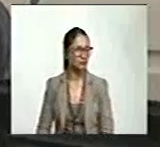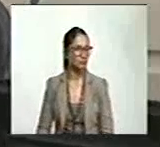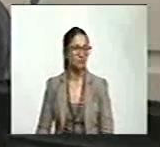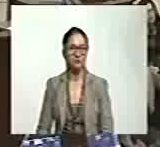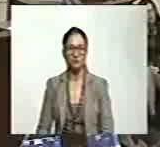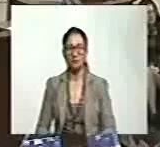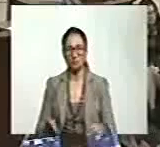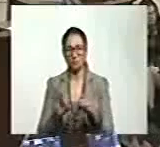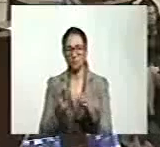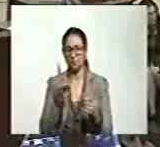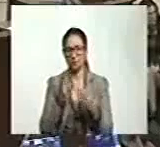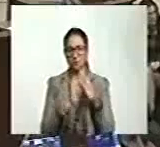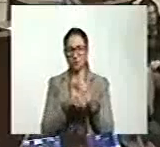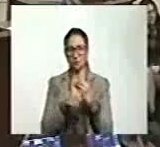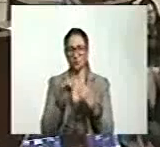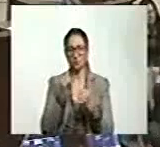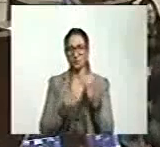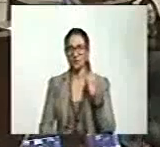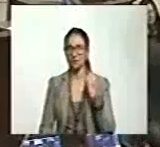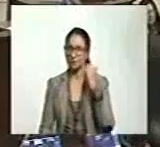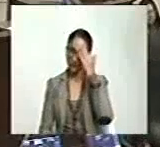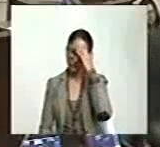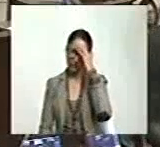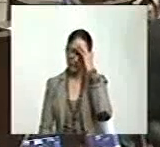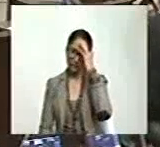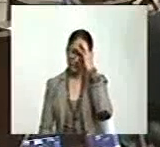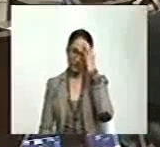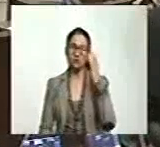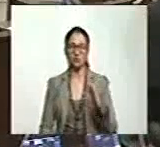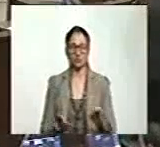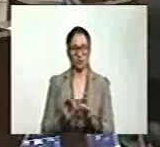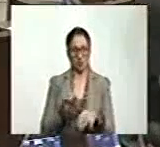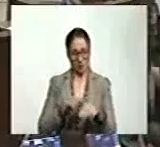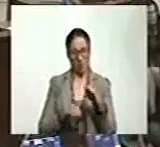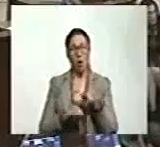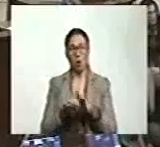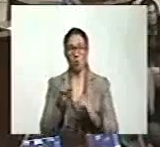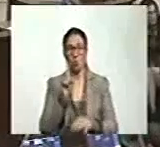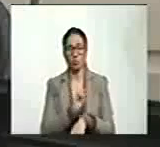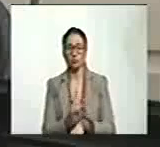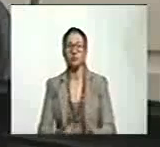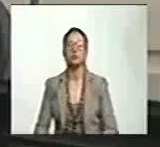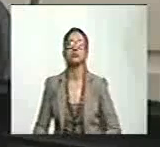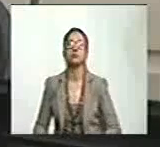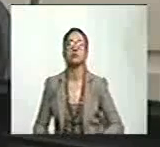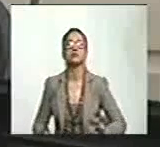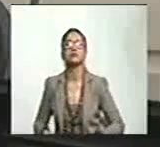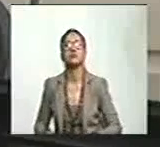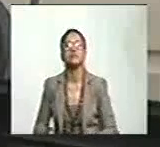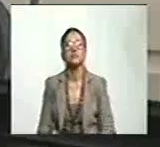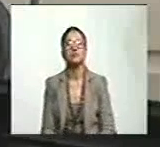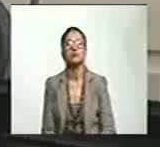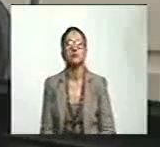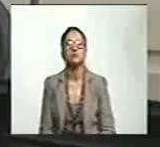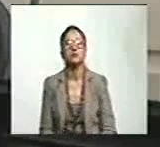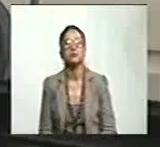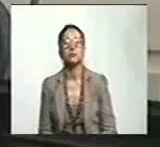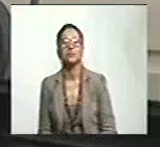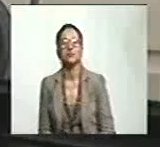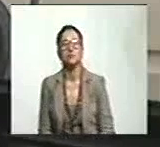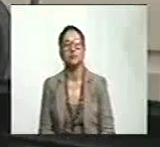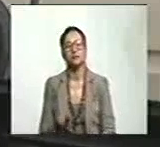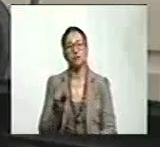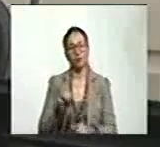el sonido para el senador Julio un minuto más toda esta política que